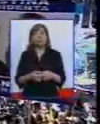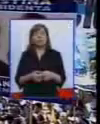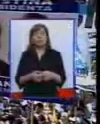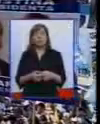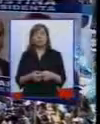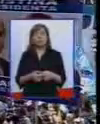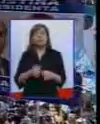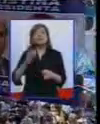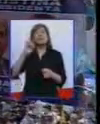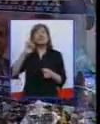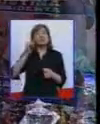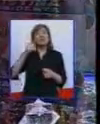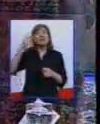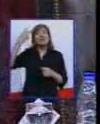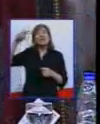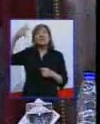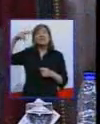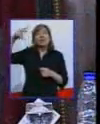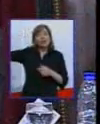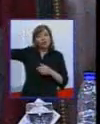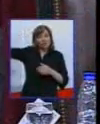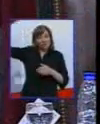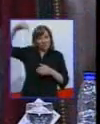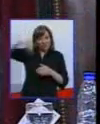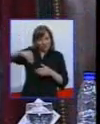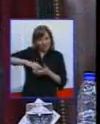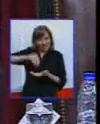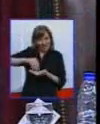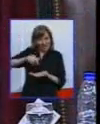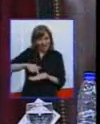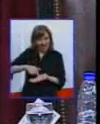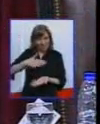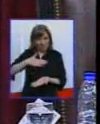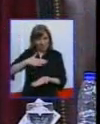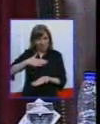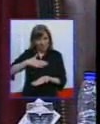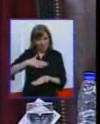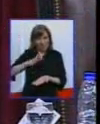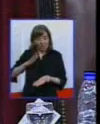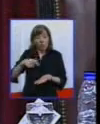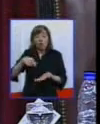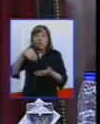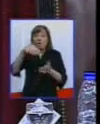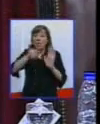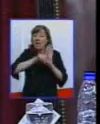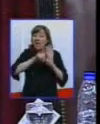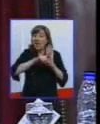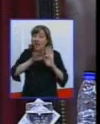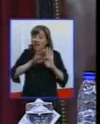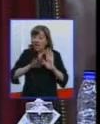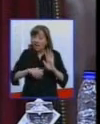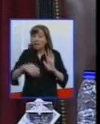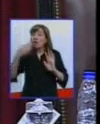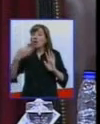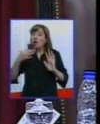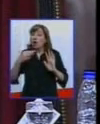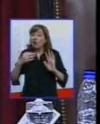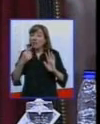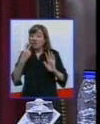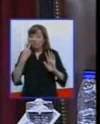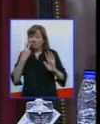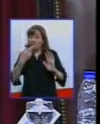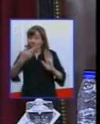En cuanto a extranjerización, pero tiene que ser lo suficientemente inteligente para que no tenga un